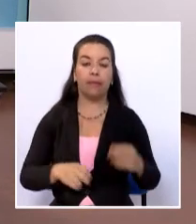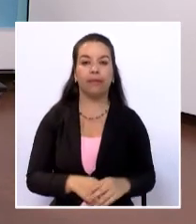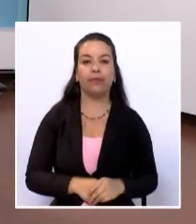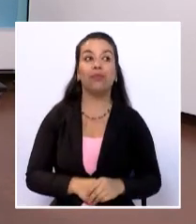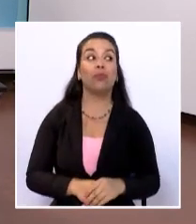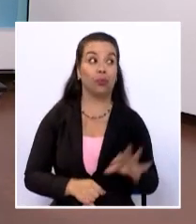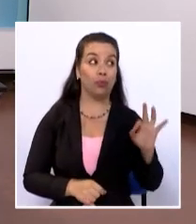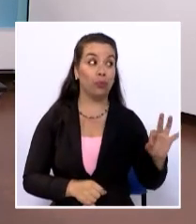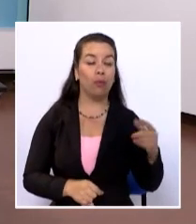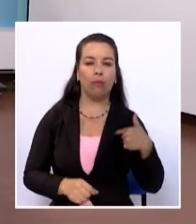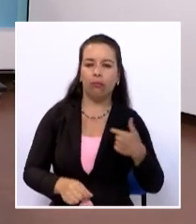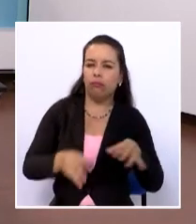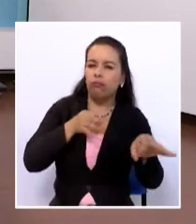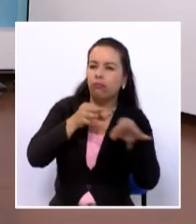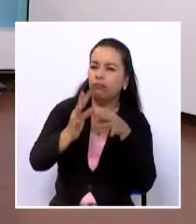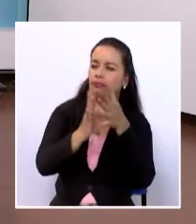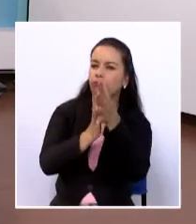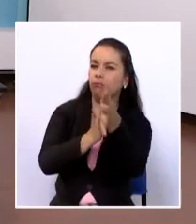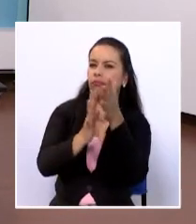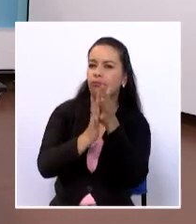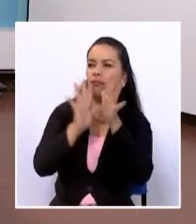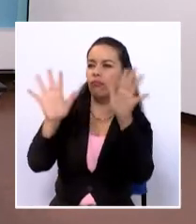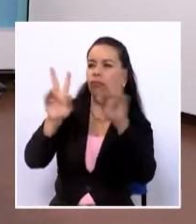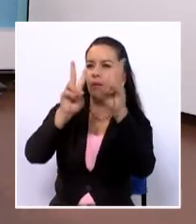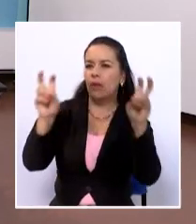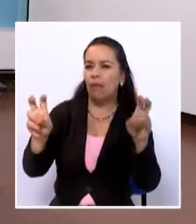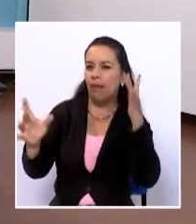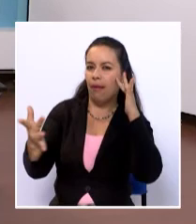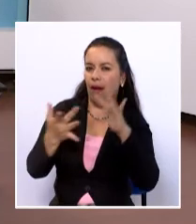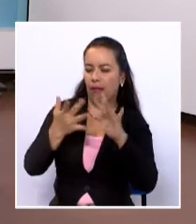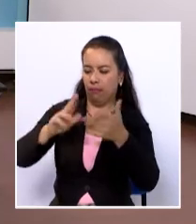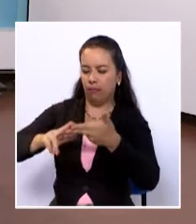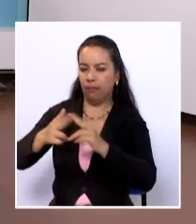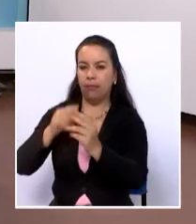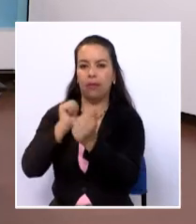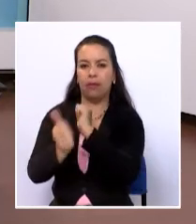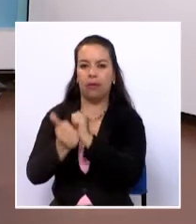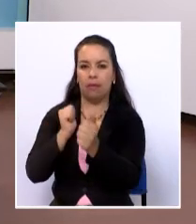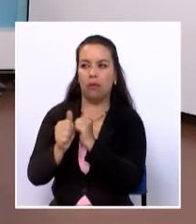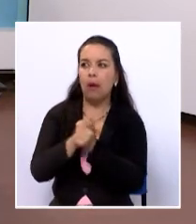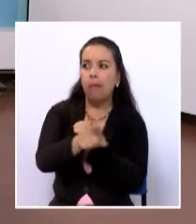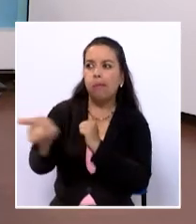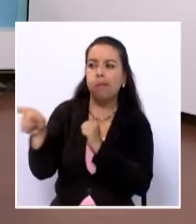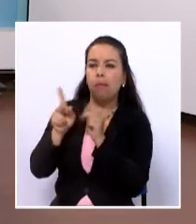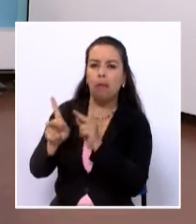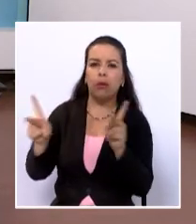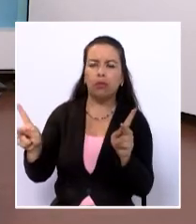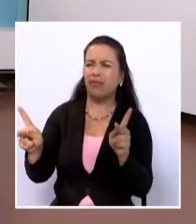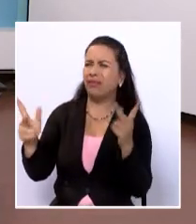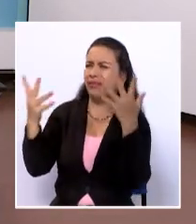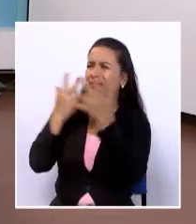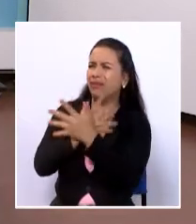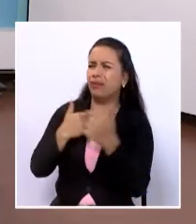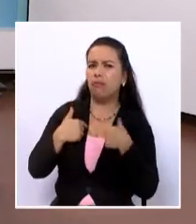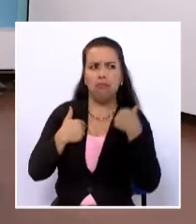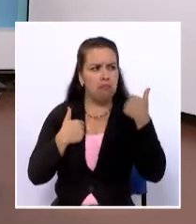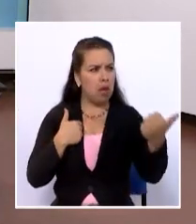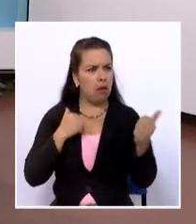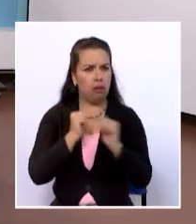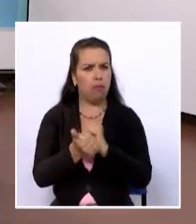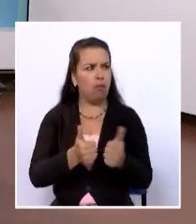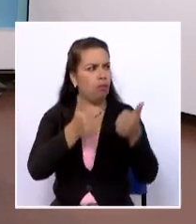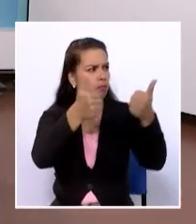quiero también aclarar un tema respecto al deporte porque de pronto muchas personas están en una confusión entonces es bueno hacer deporte o no